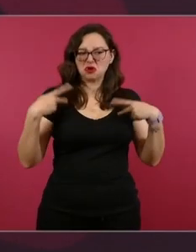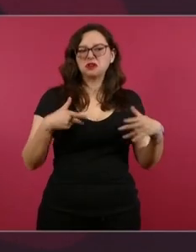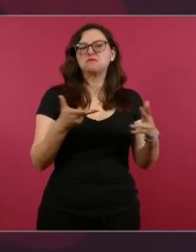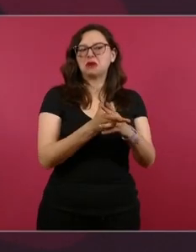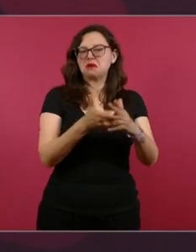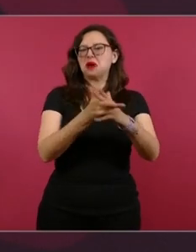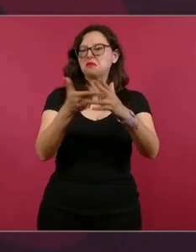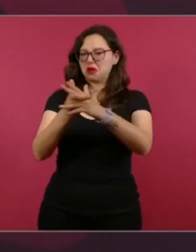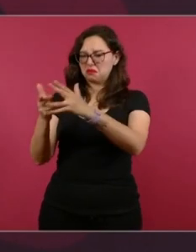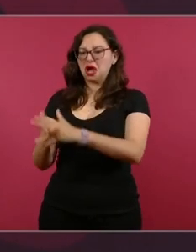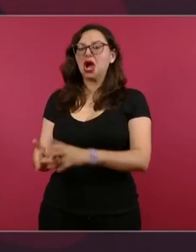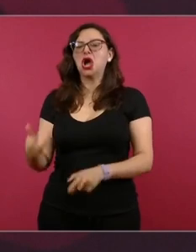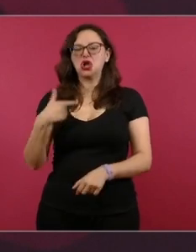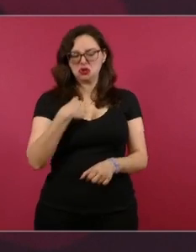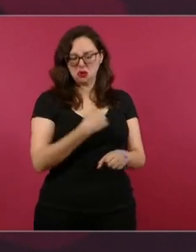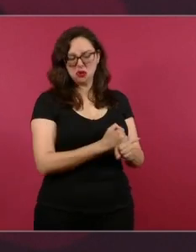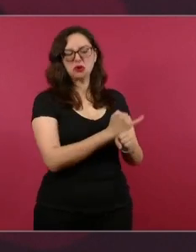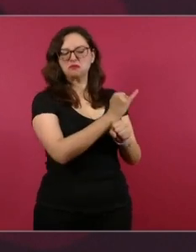¿Así?